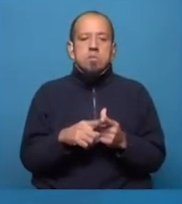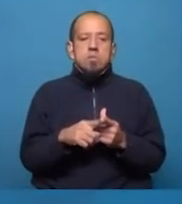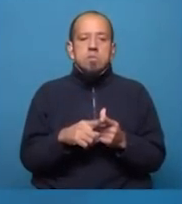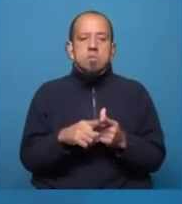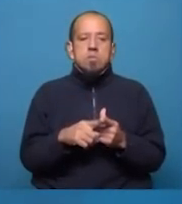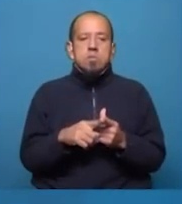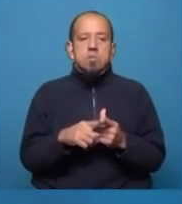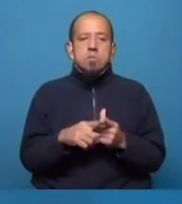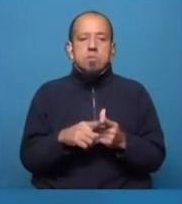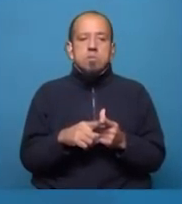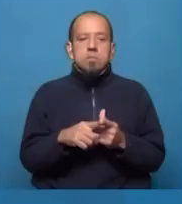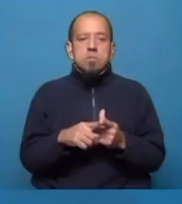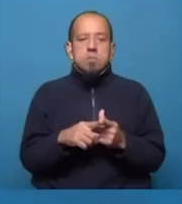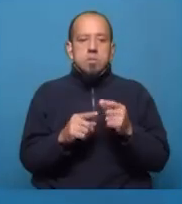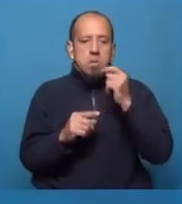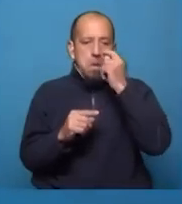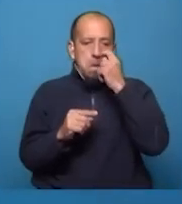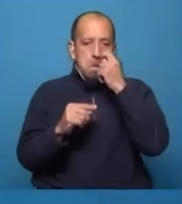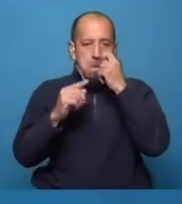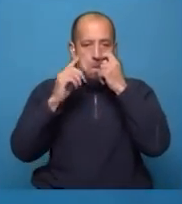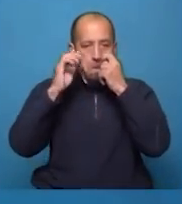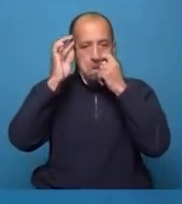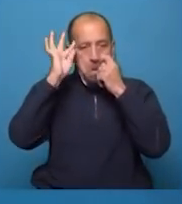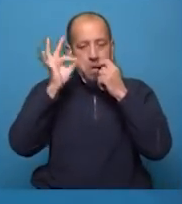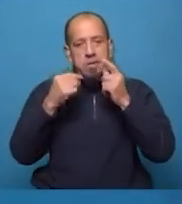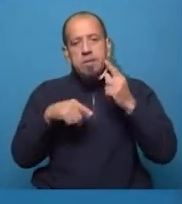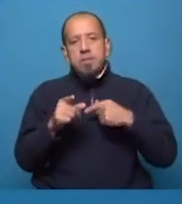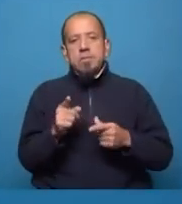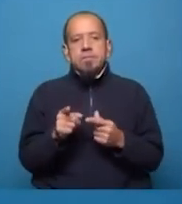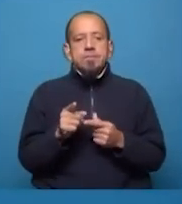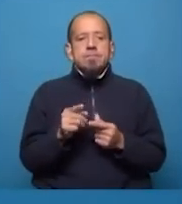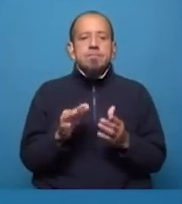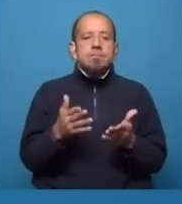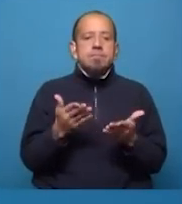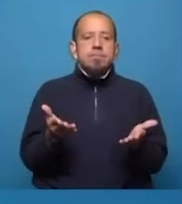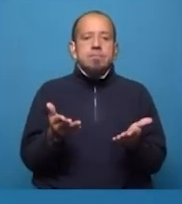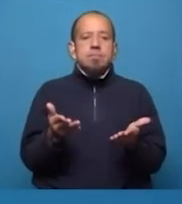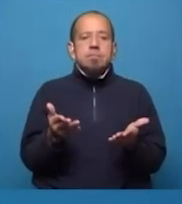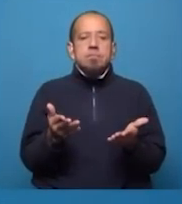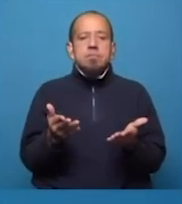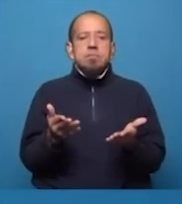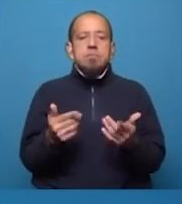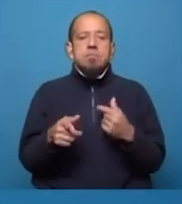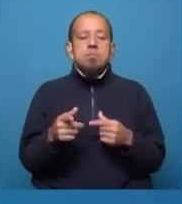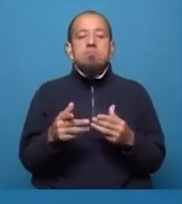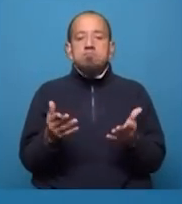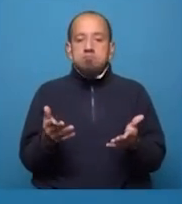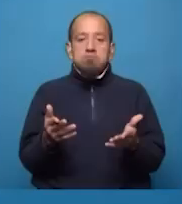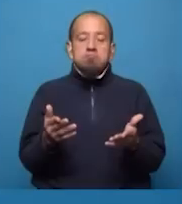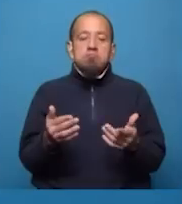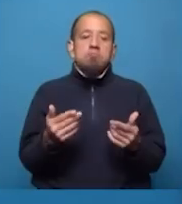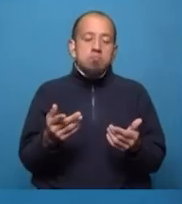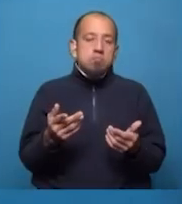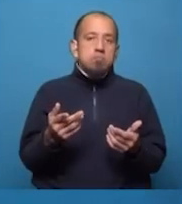creo que por un lado creo que fue resuelto de manera razonablemente buena